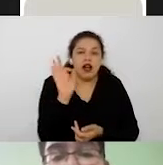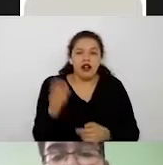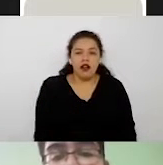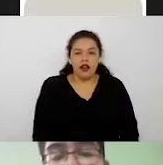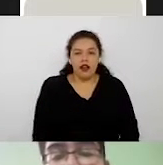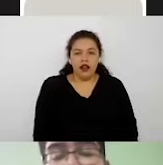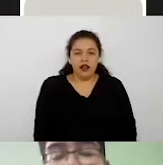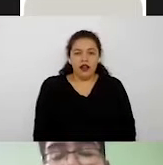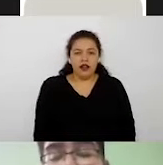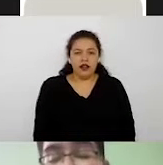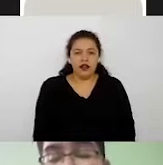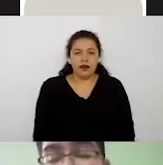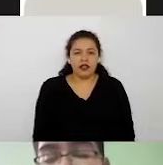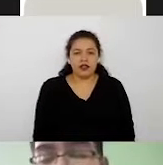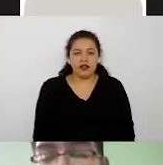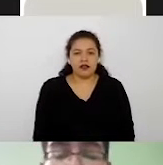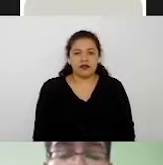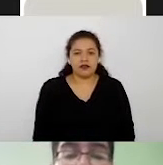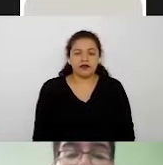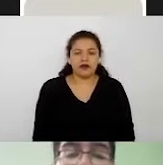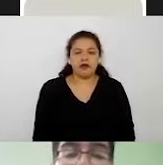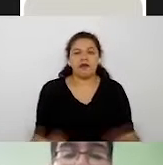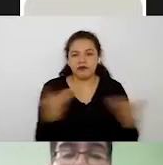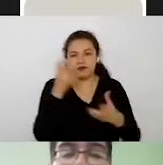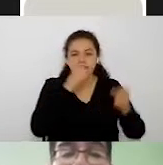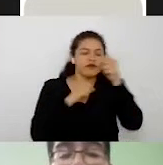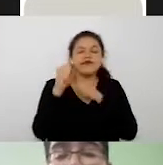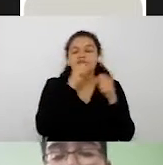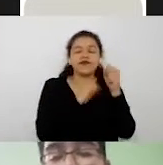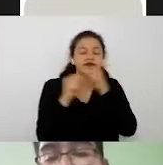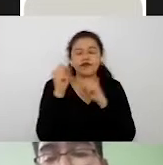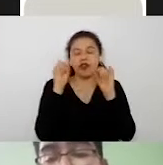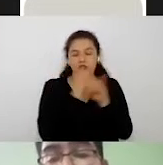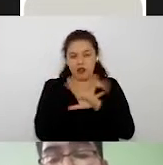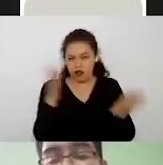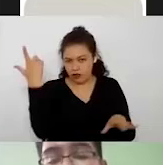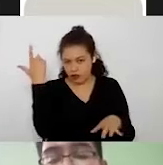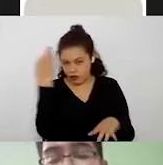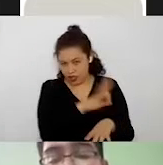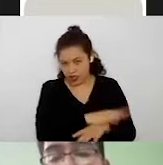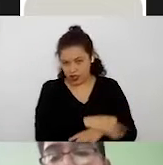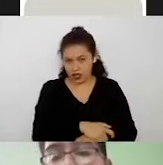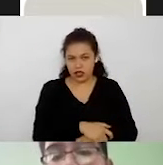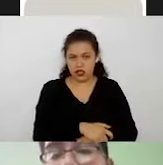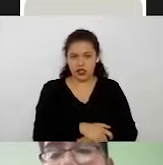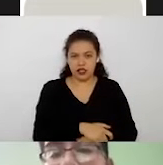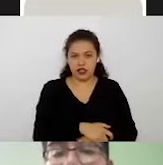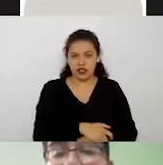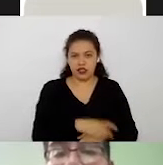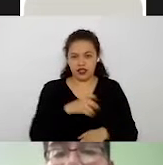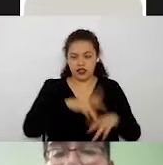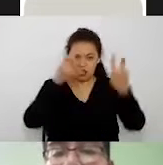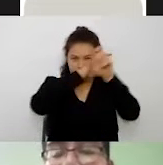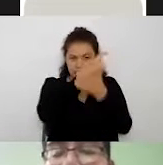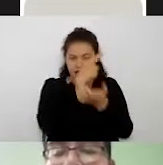eh, crear un rumor o crear información falsa es un tema muy grave en